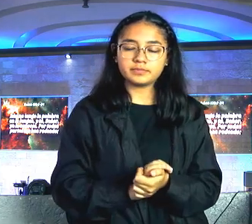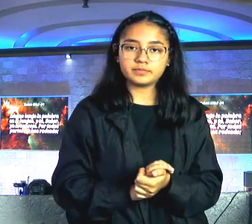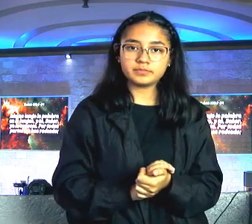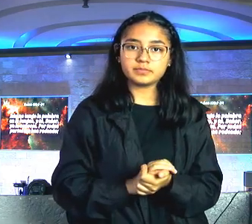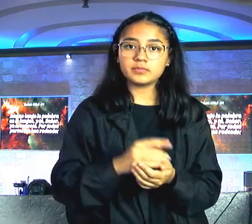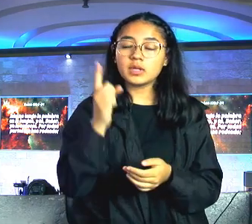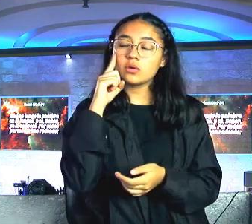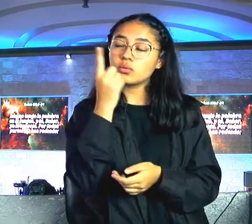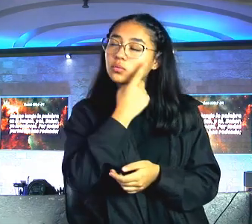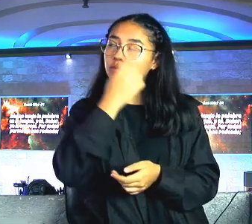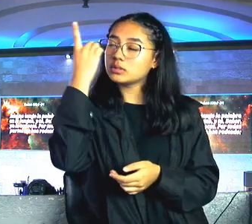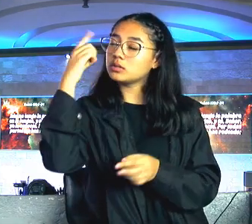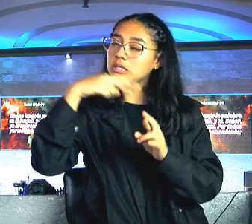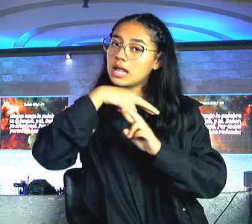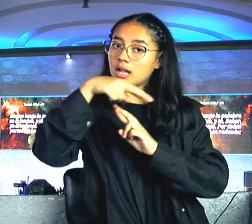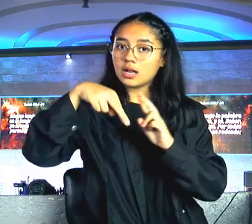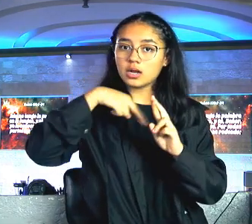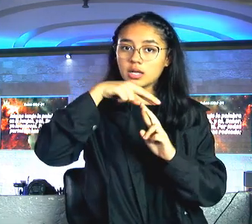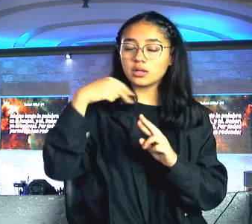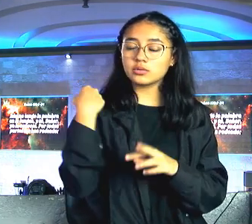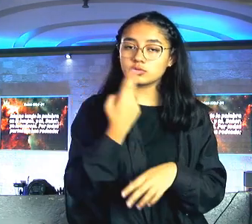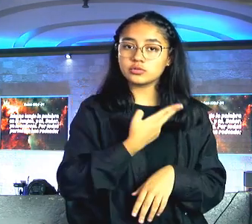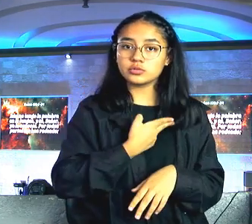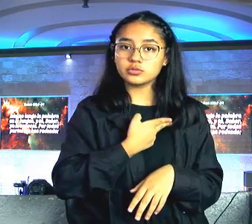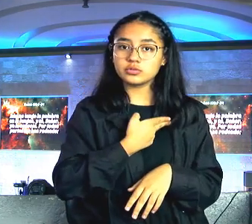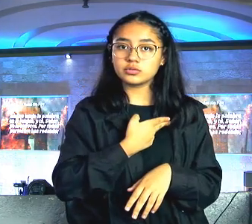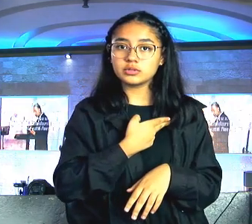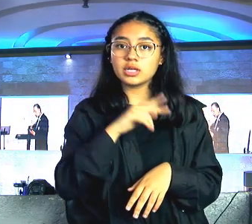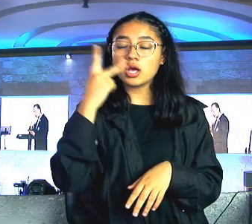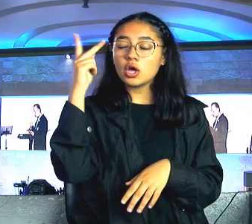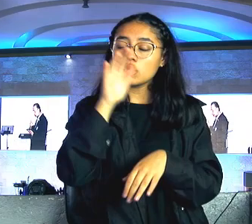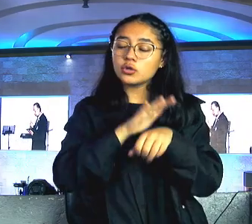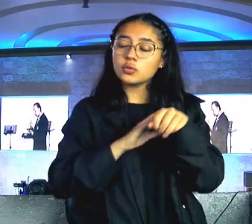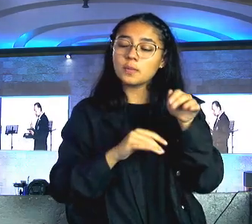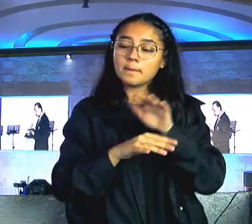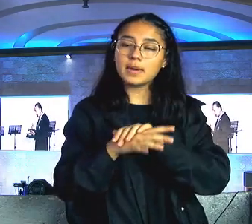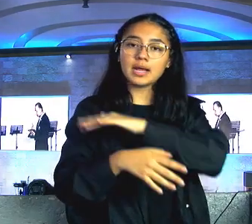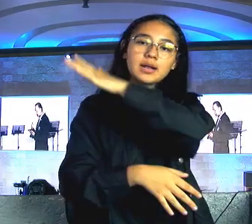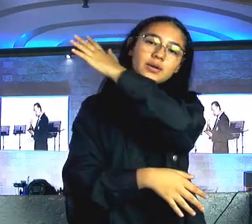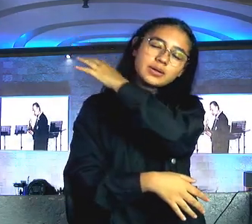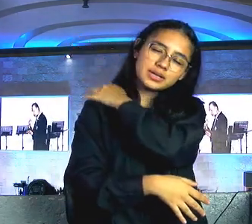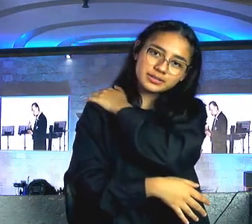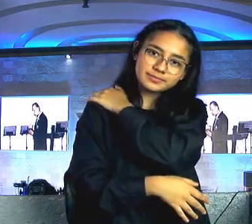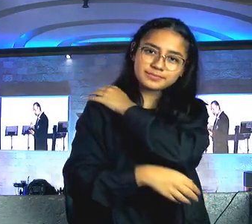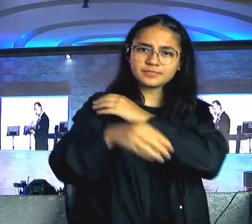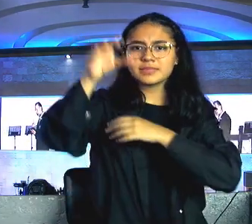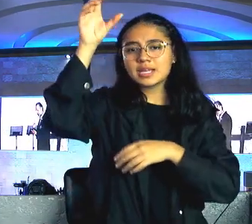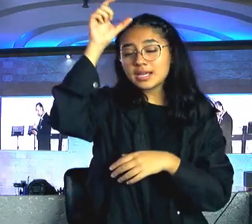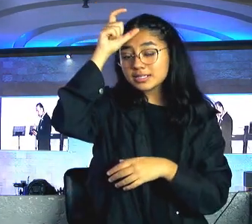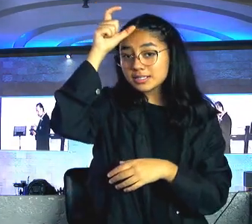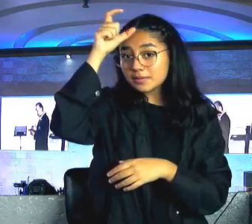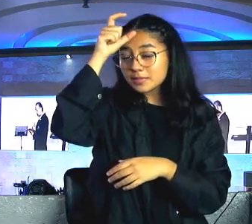de nosotros. Tienes puesta tu mano sobre mí. Sabiduría tan admirable está fuera de mi